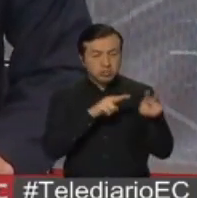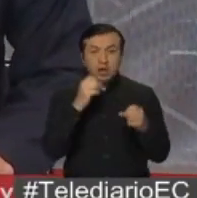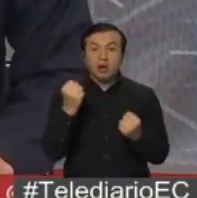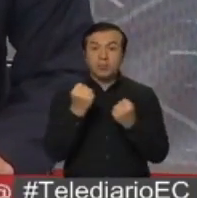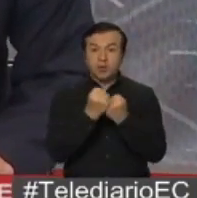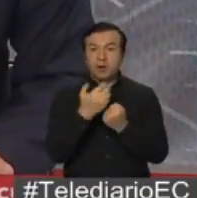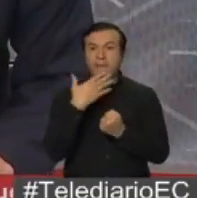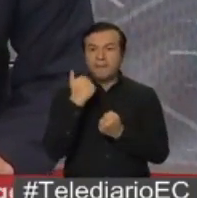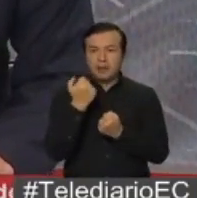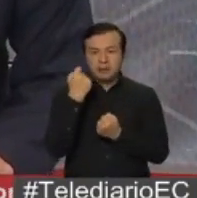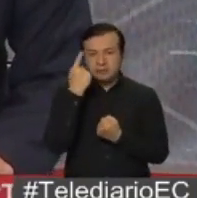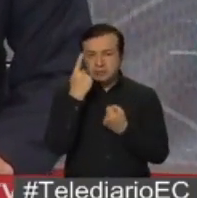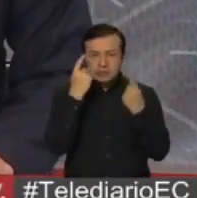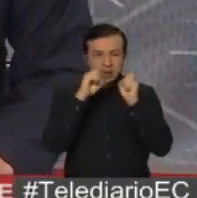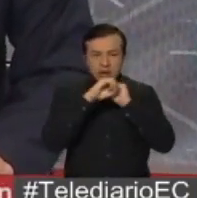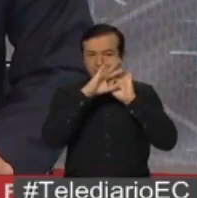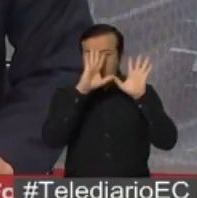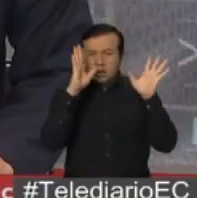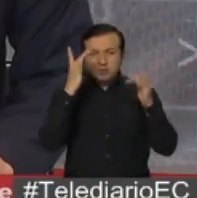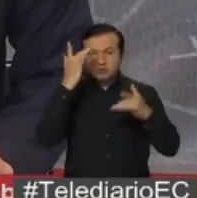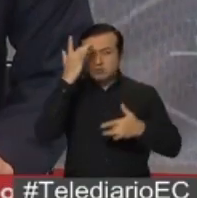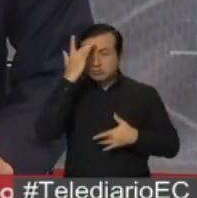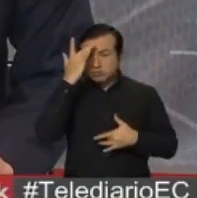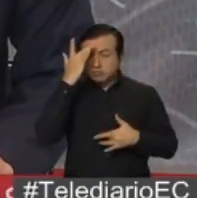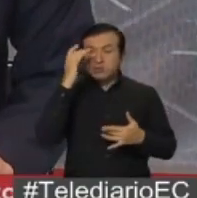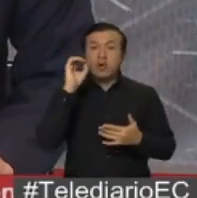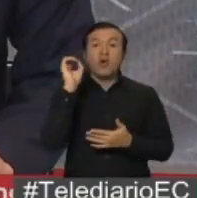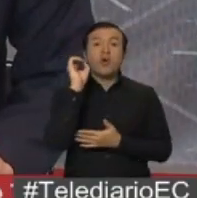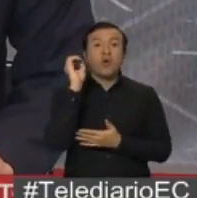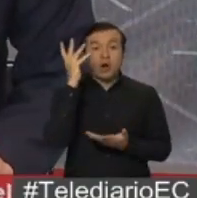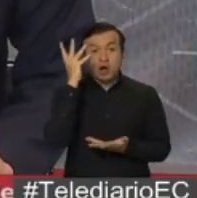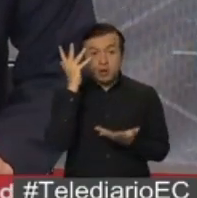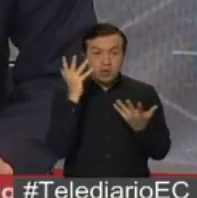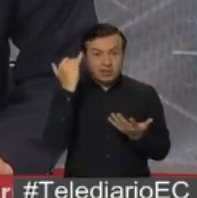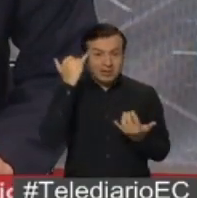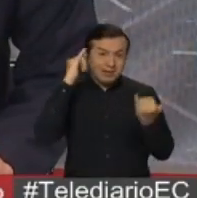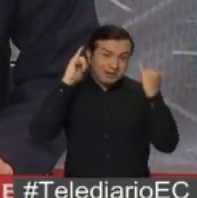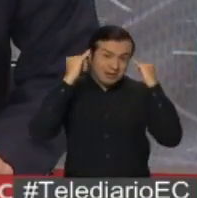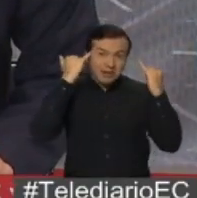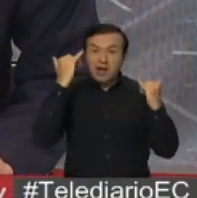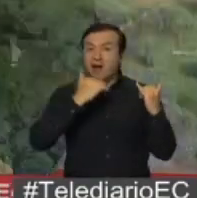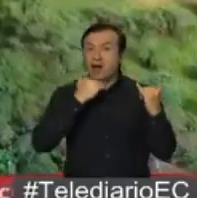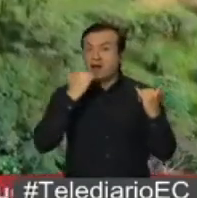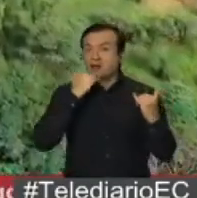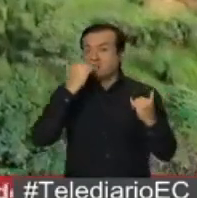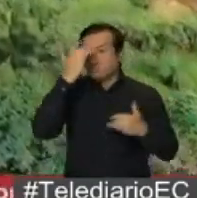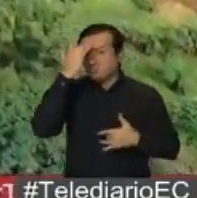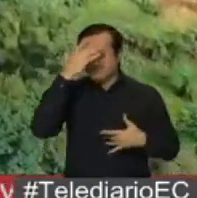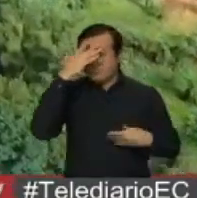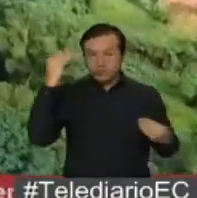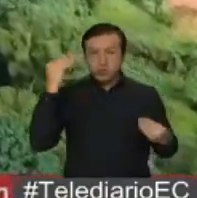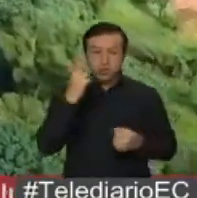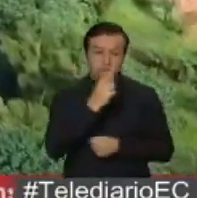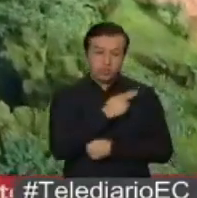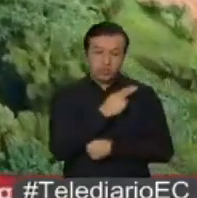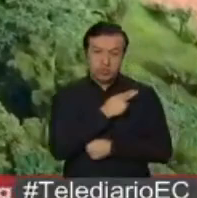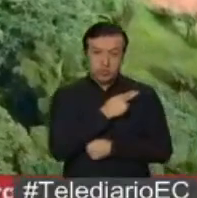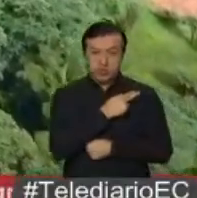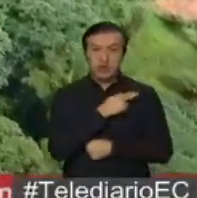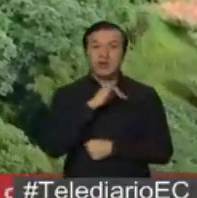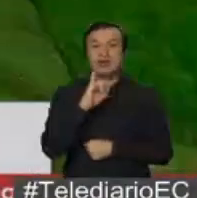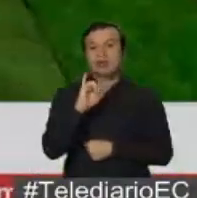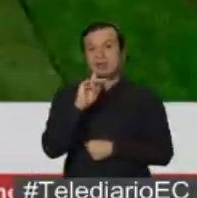a una mejor comprensión de la enfermedad e incluso desarrollar una cura la universidad regional